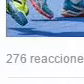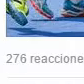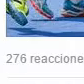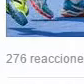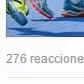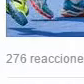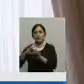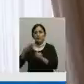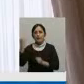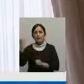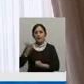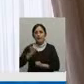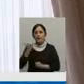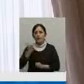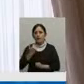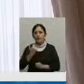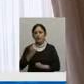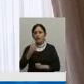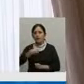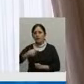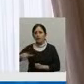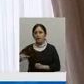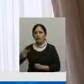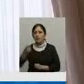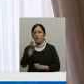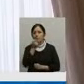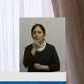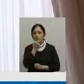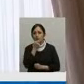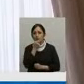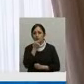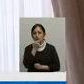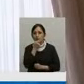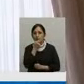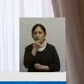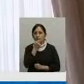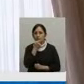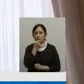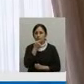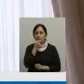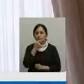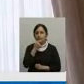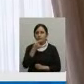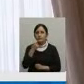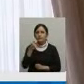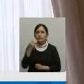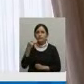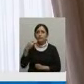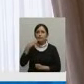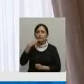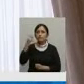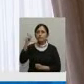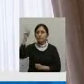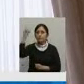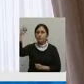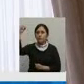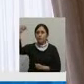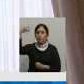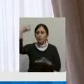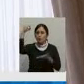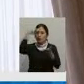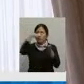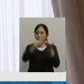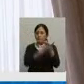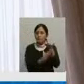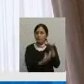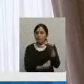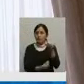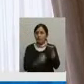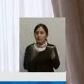sector de la energía renovable, porque el litio